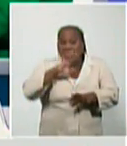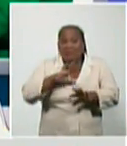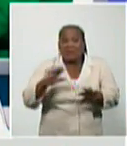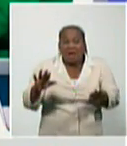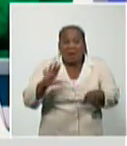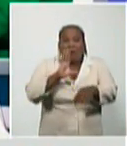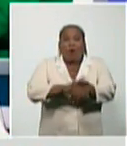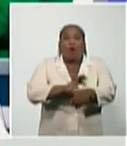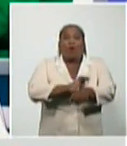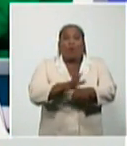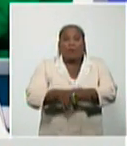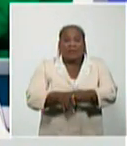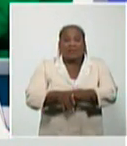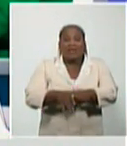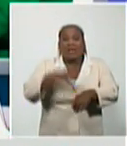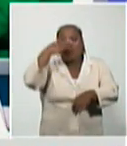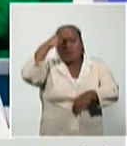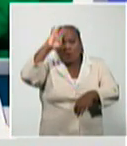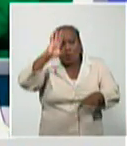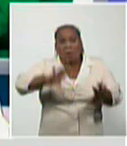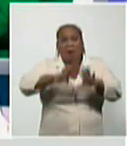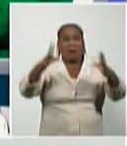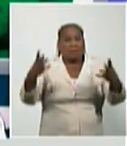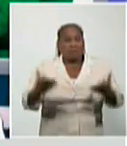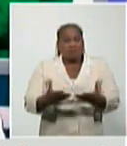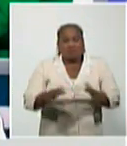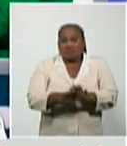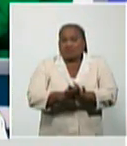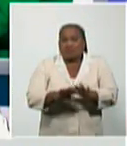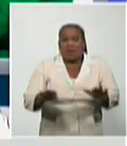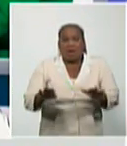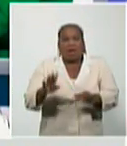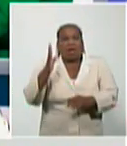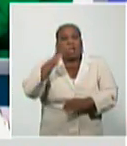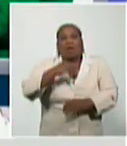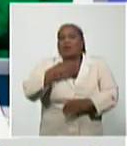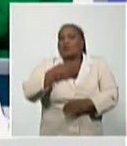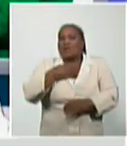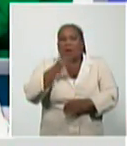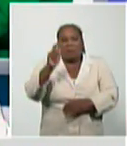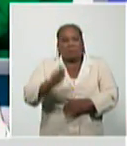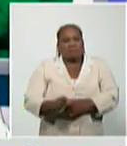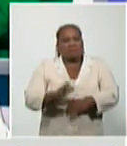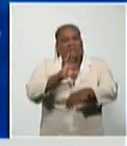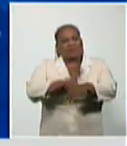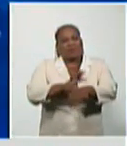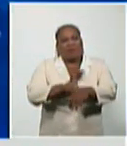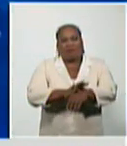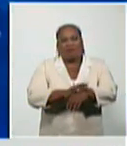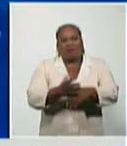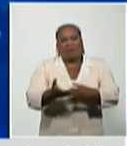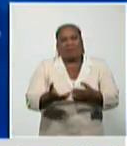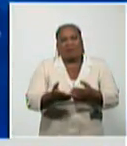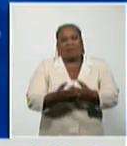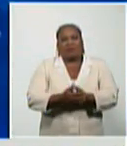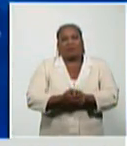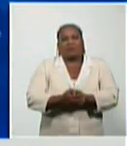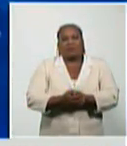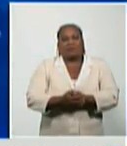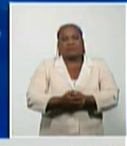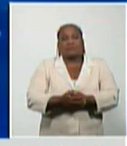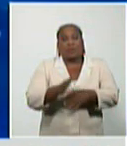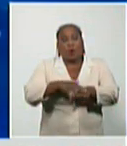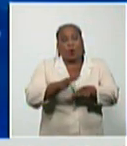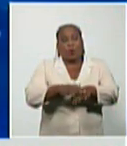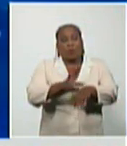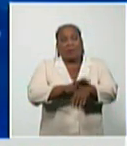mundo, totalmente, pues no tengamos un grupo de personas que queden con limitaciones como consecuencia de ellas. Así